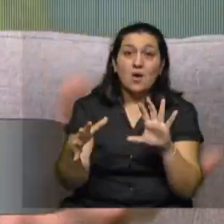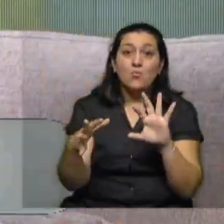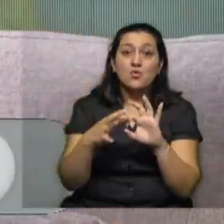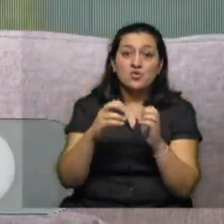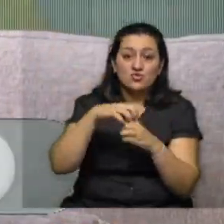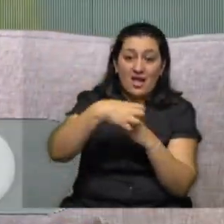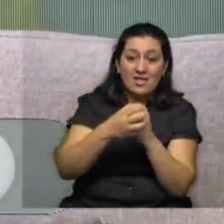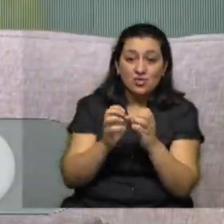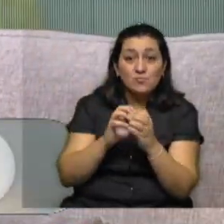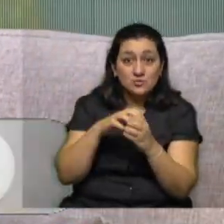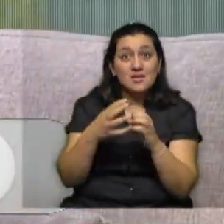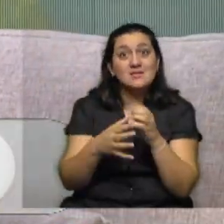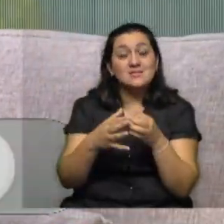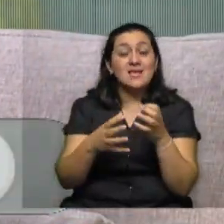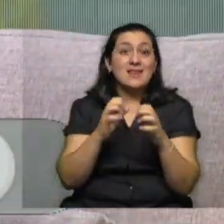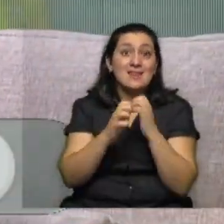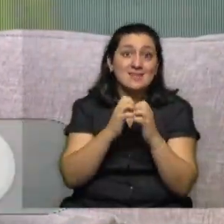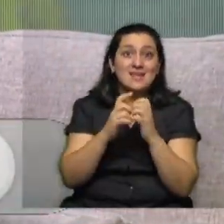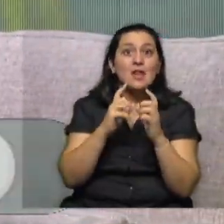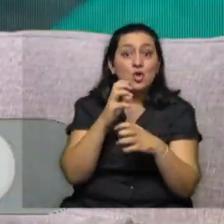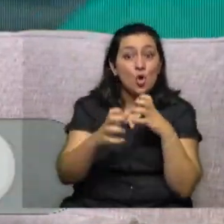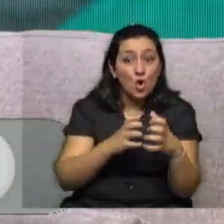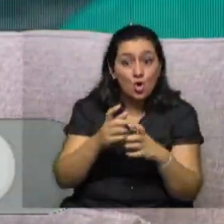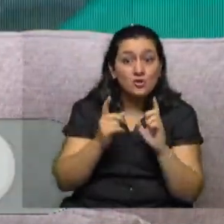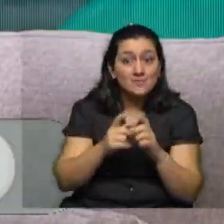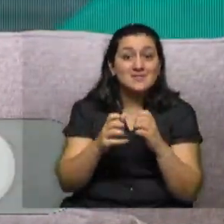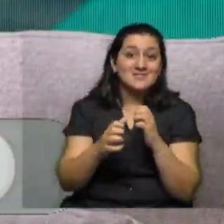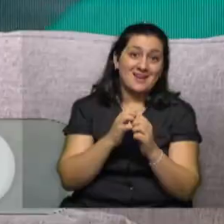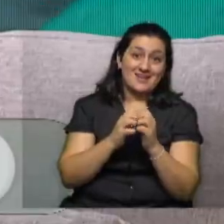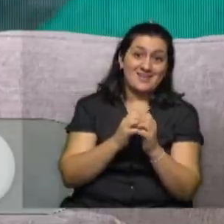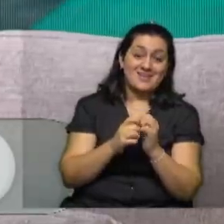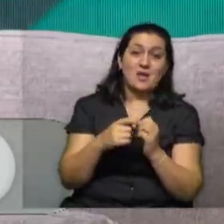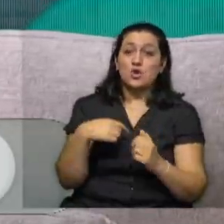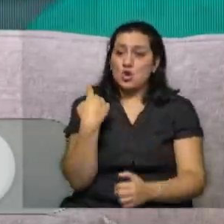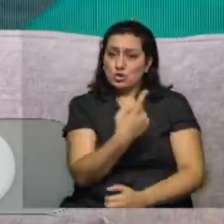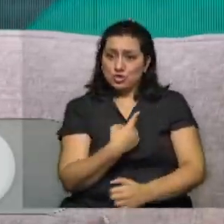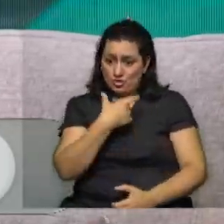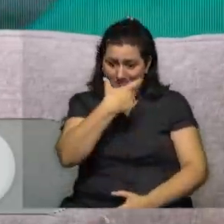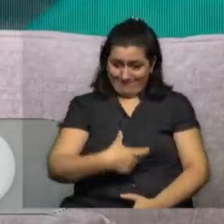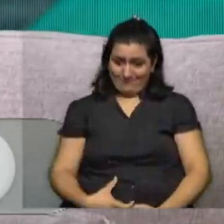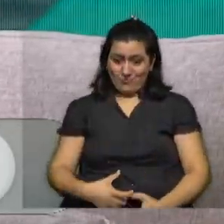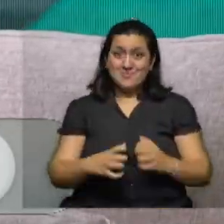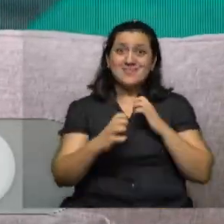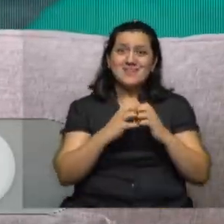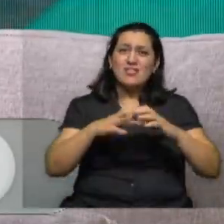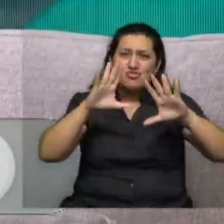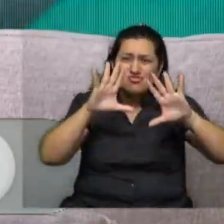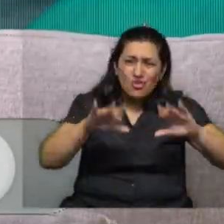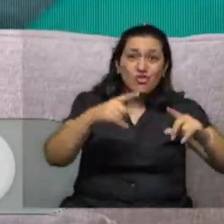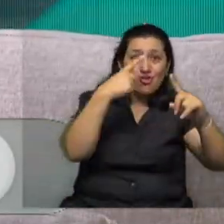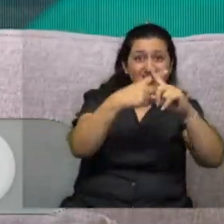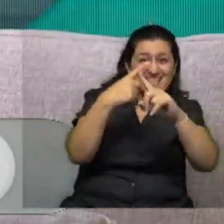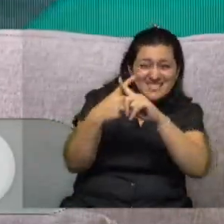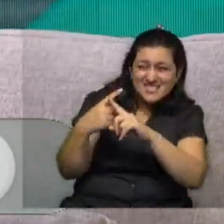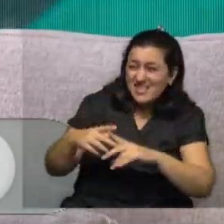átomos son energía. Somos los colores energía, somos energía, como dice Fito acá. Es decir, todo lo que existe, todo lo que es la